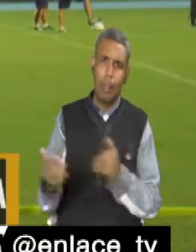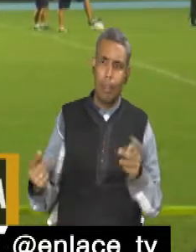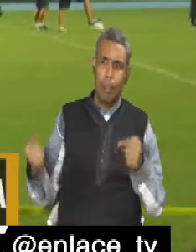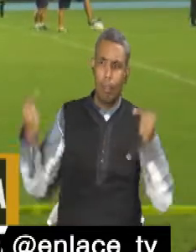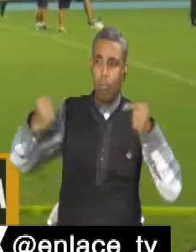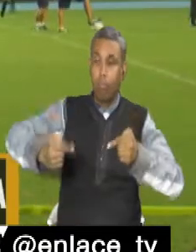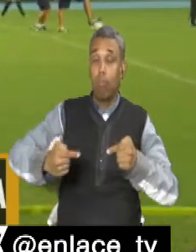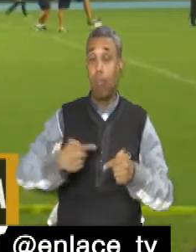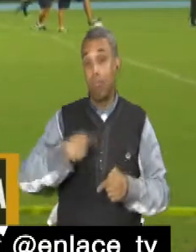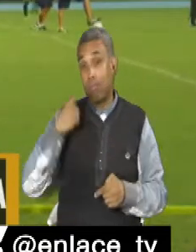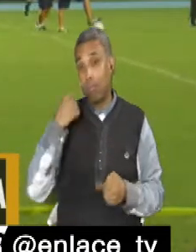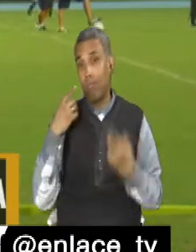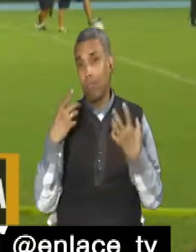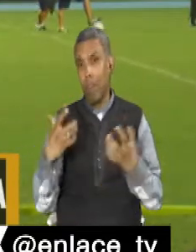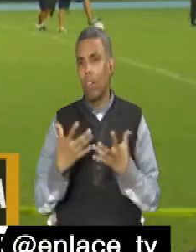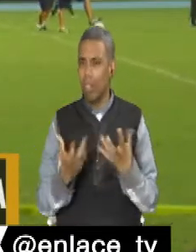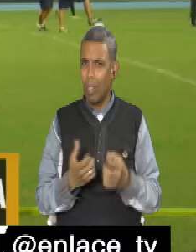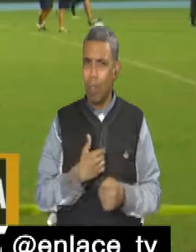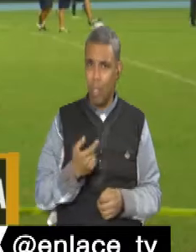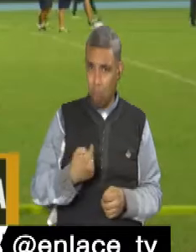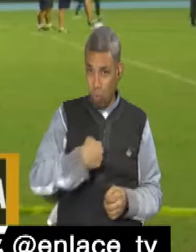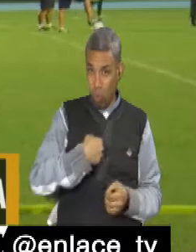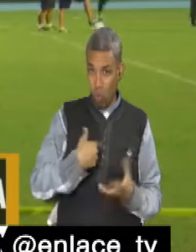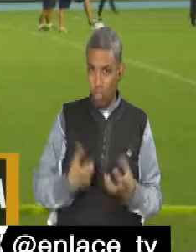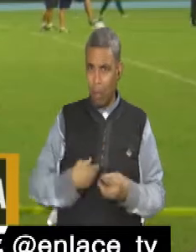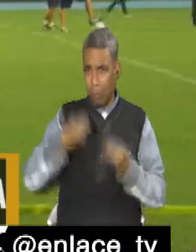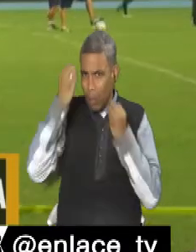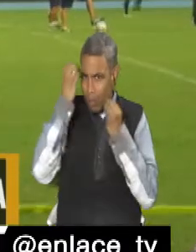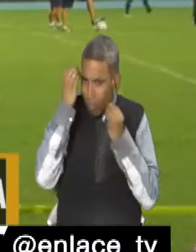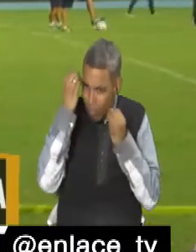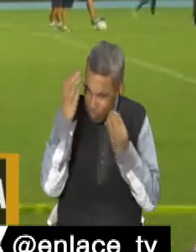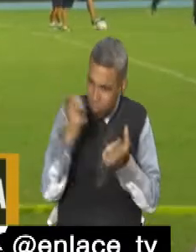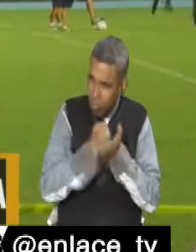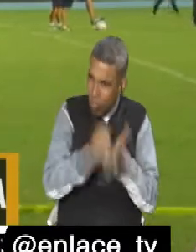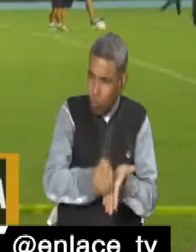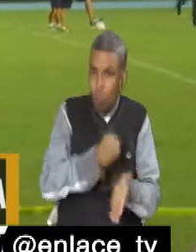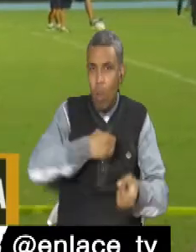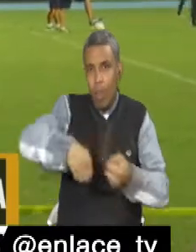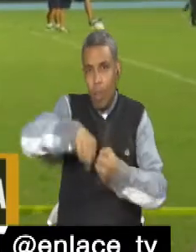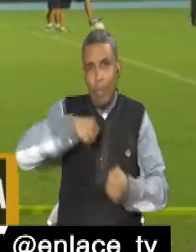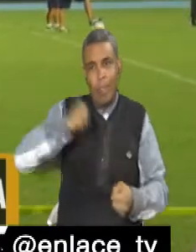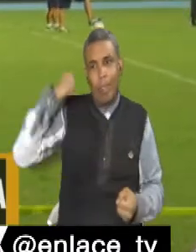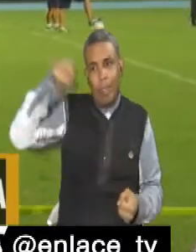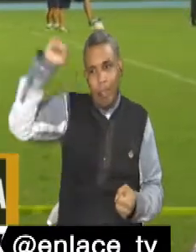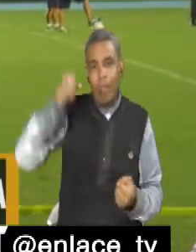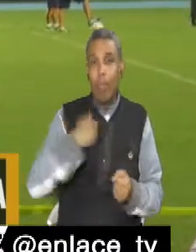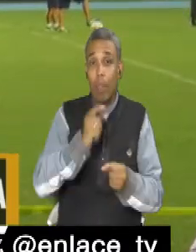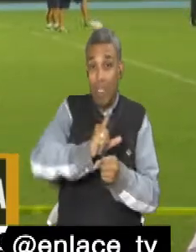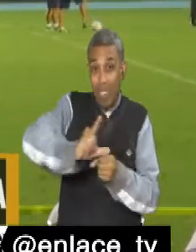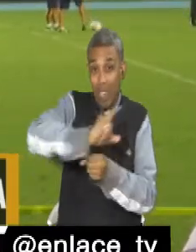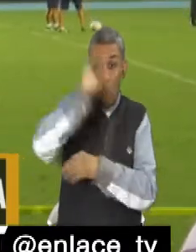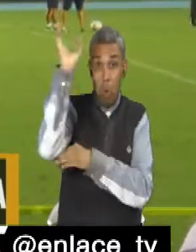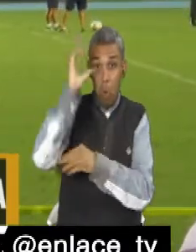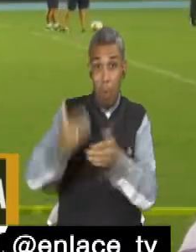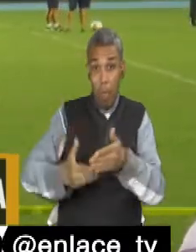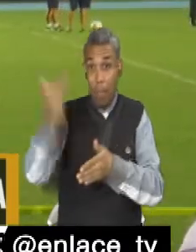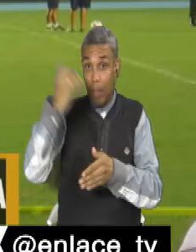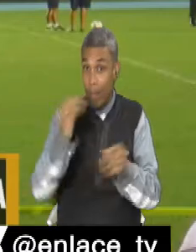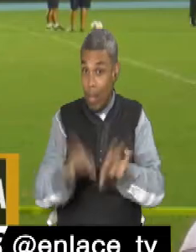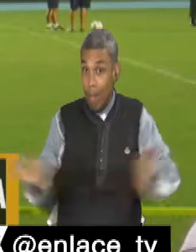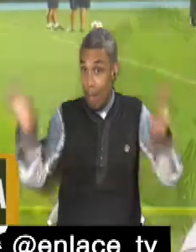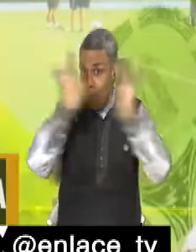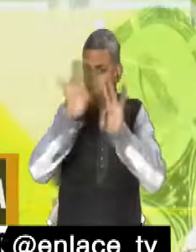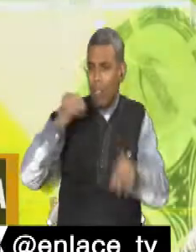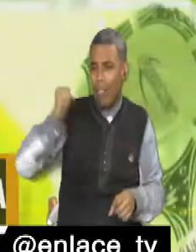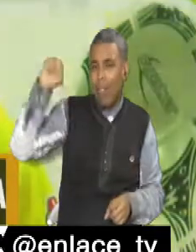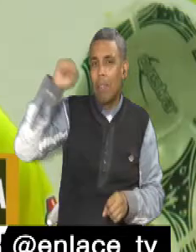Esperamos dar lo máximo, vamos a dar lo máximo para sacar los 3 puntos porque sabemos que es importante empezar ganando y eso nos da mucha confianza